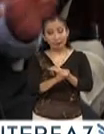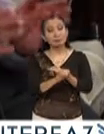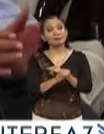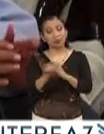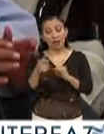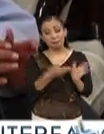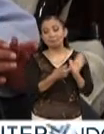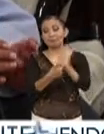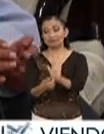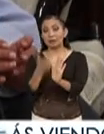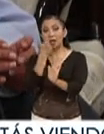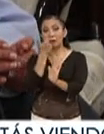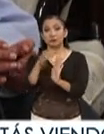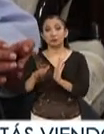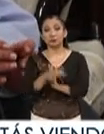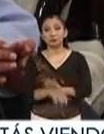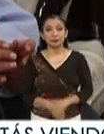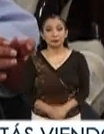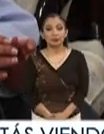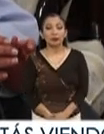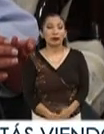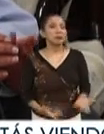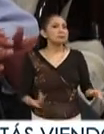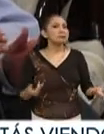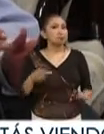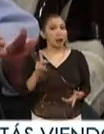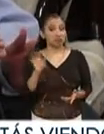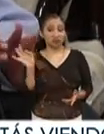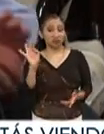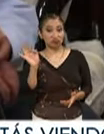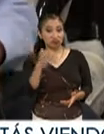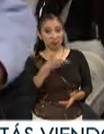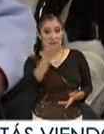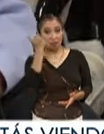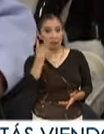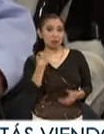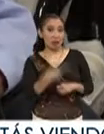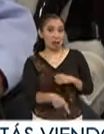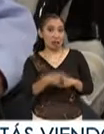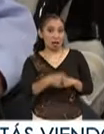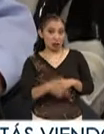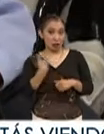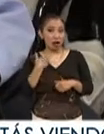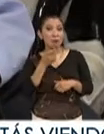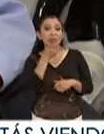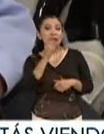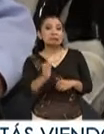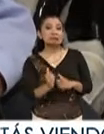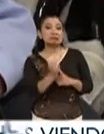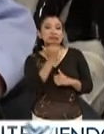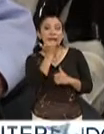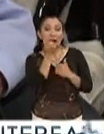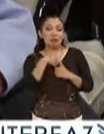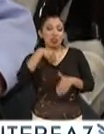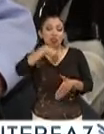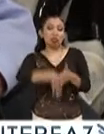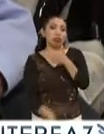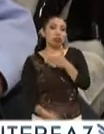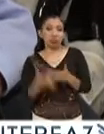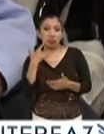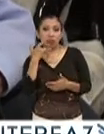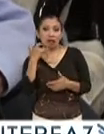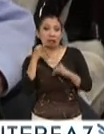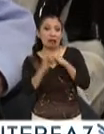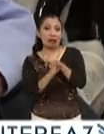y llevárselos a sus alumnos. Pero si no, pues corre un grave riesgo, como dicen ahora, naufragar en